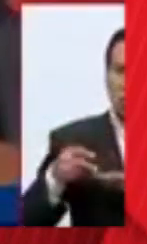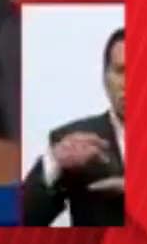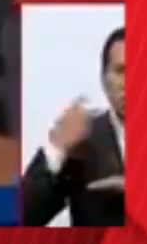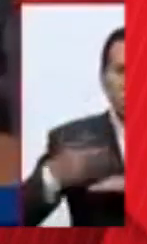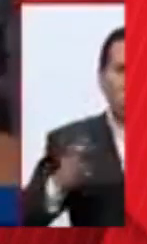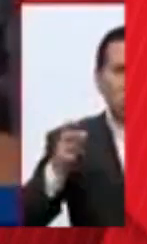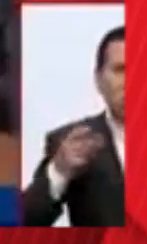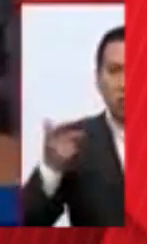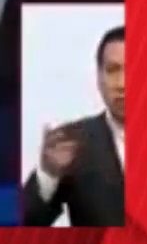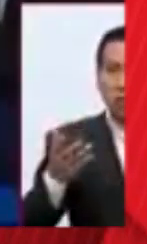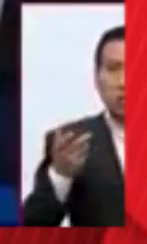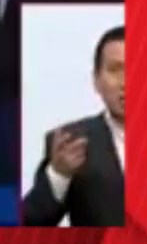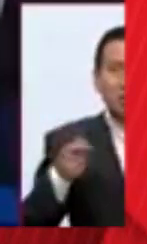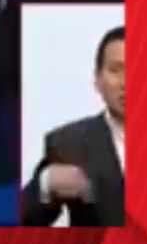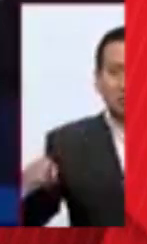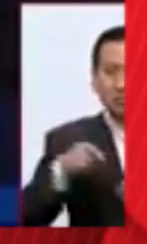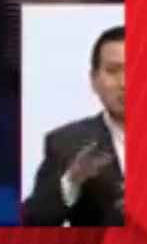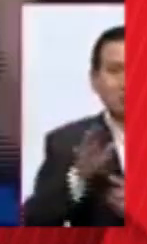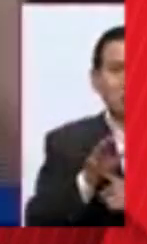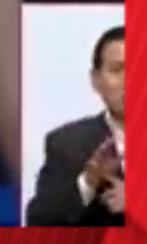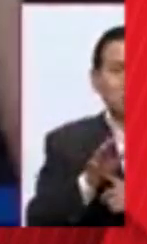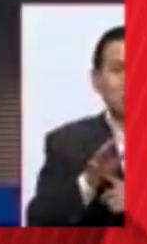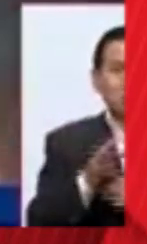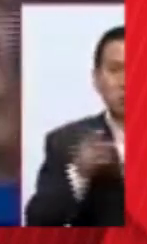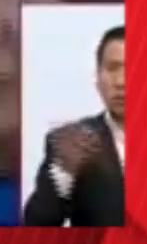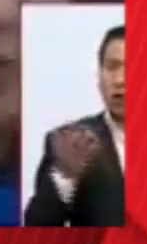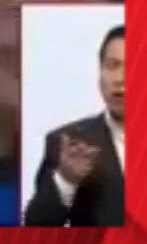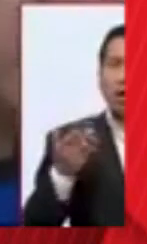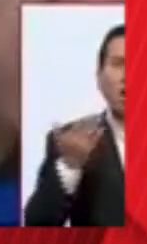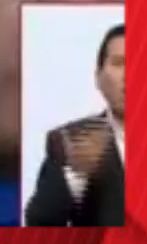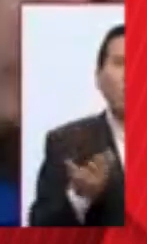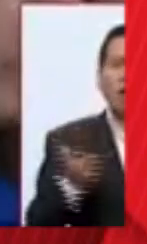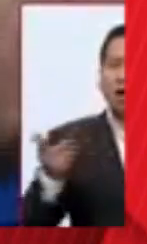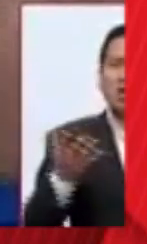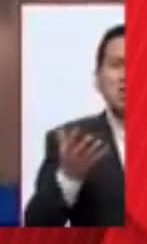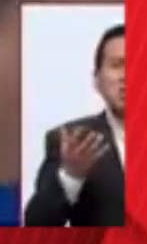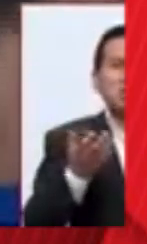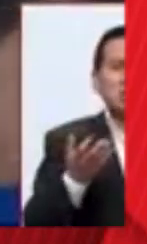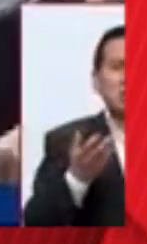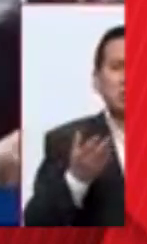Y ahora intenta, ¿no? Intenta